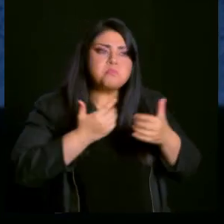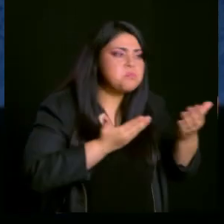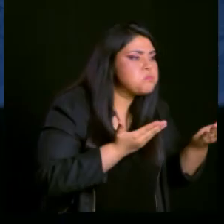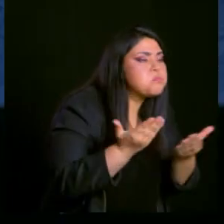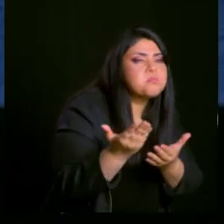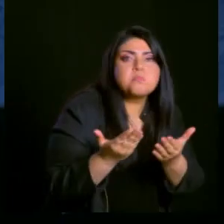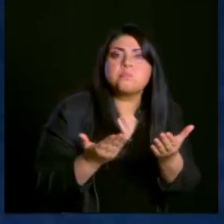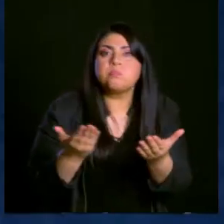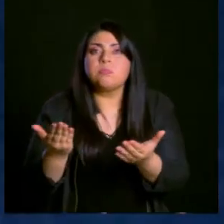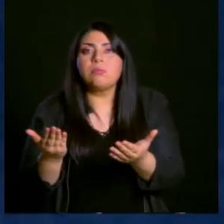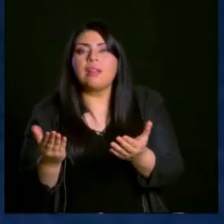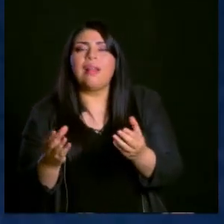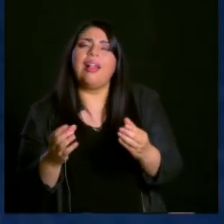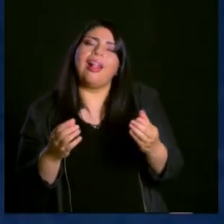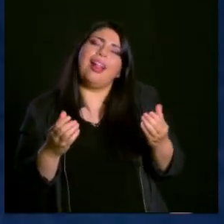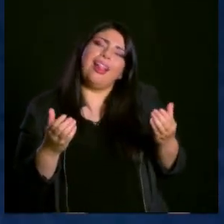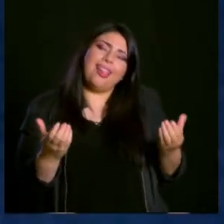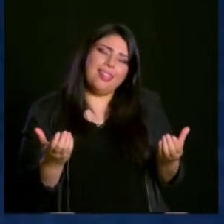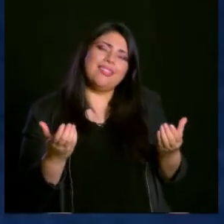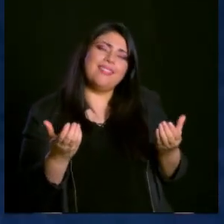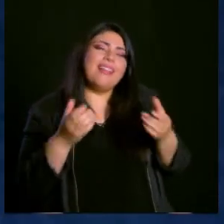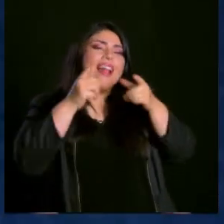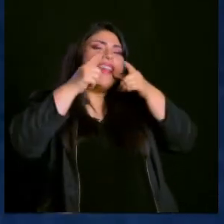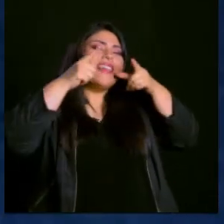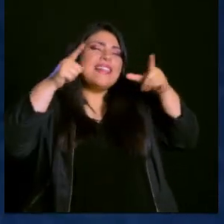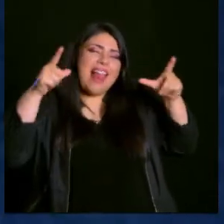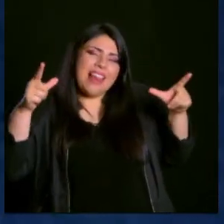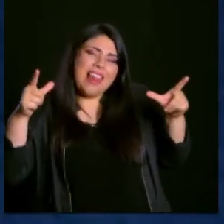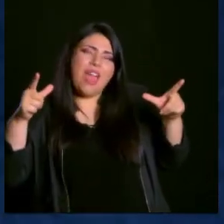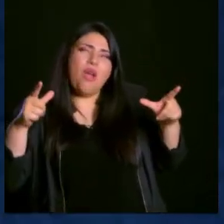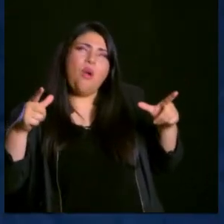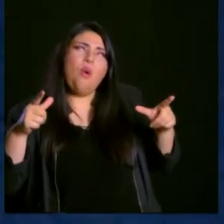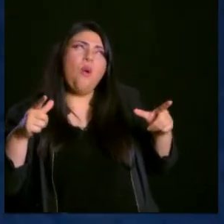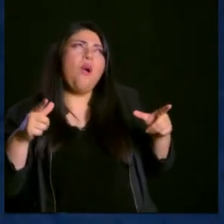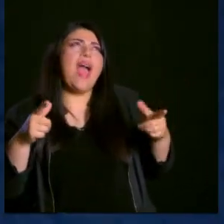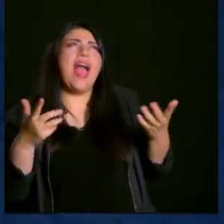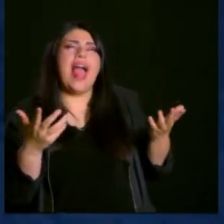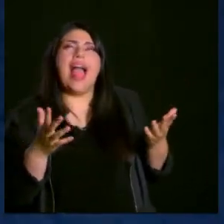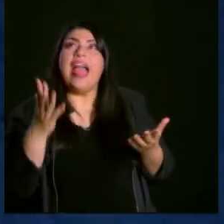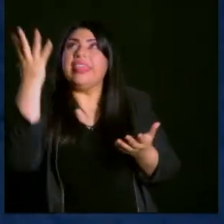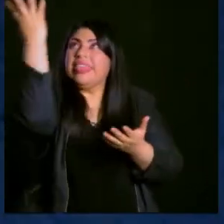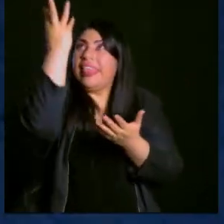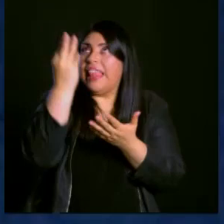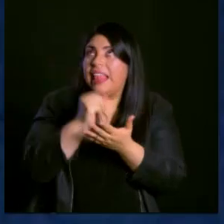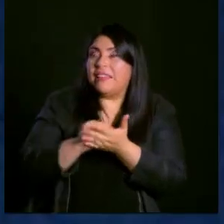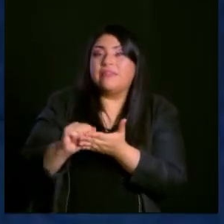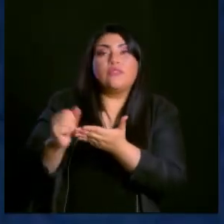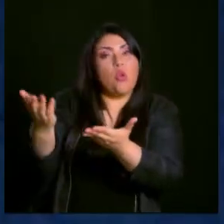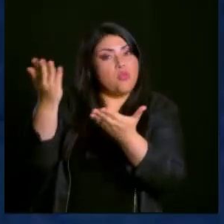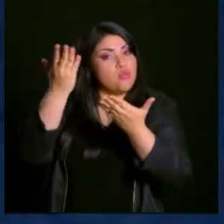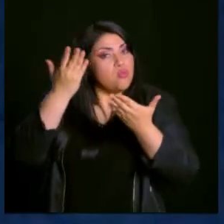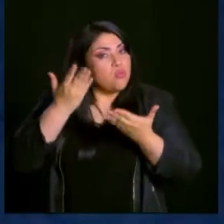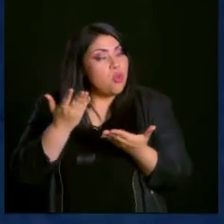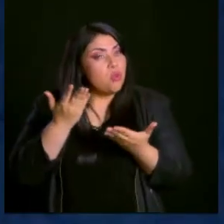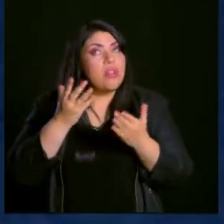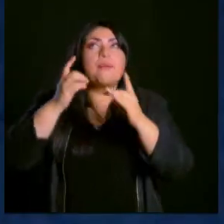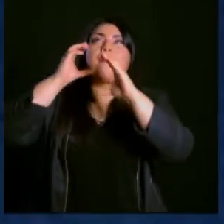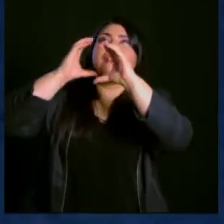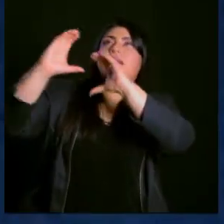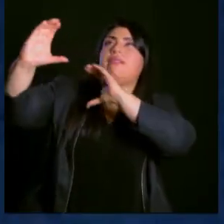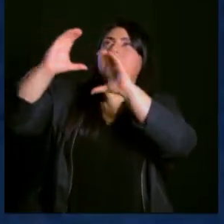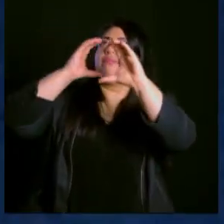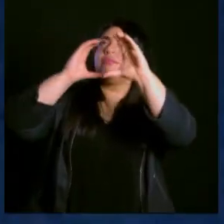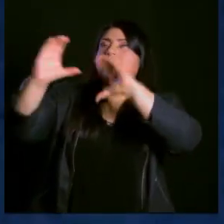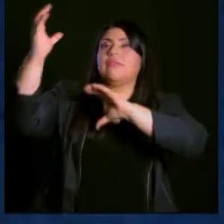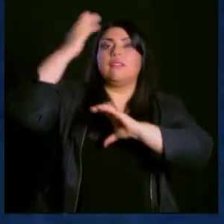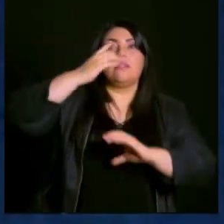la sociedad obviamente la lengua extraña digamos el lenguaje que el espíritu santo nos da para comunicarnos con Dios a